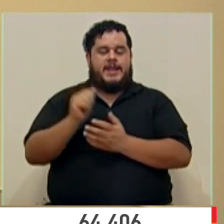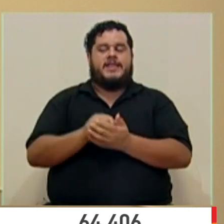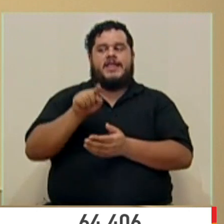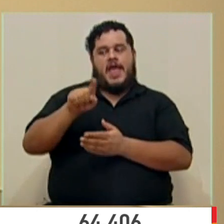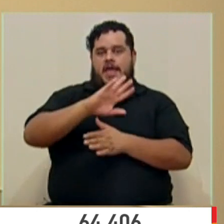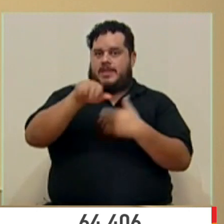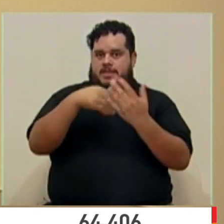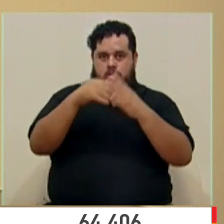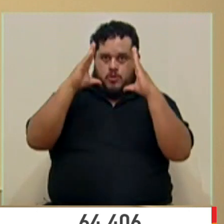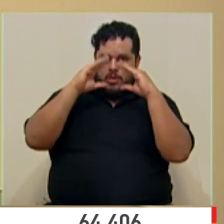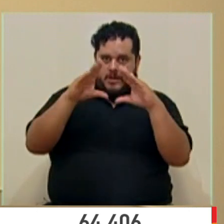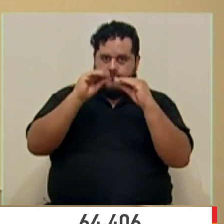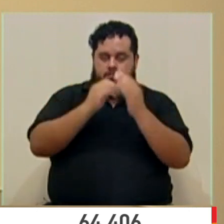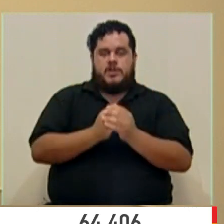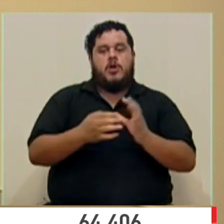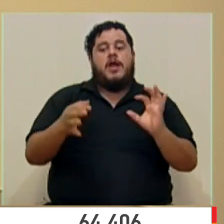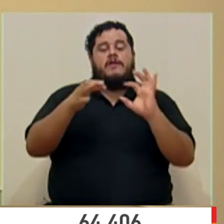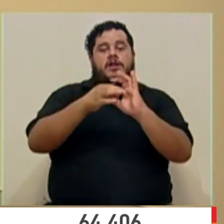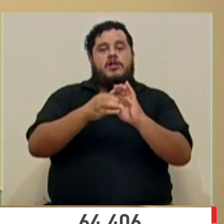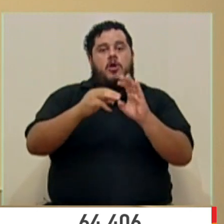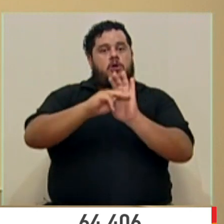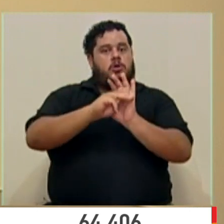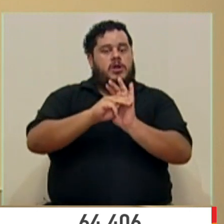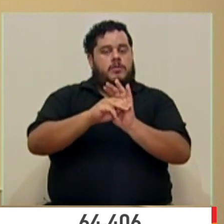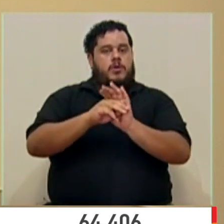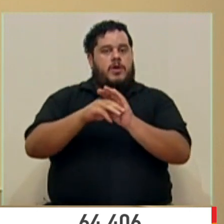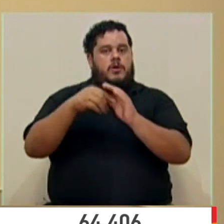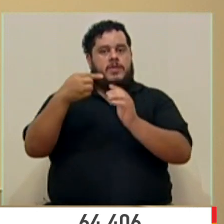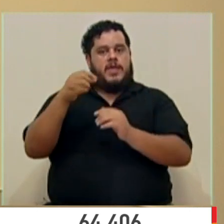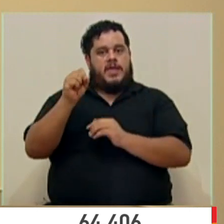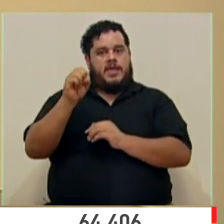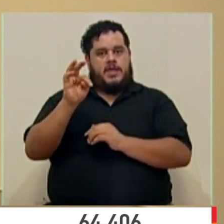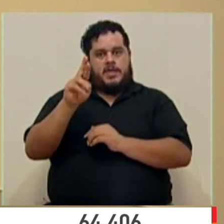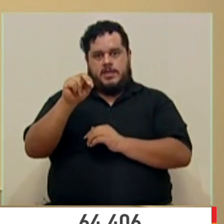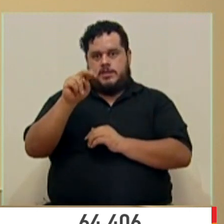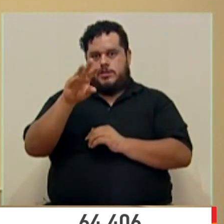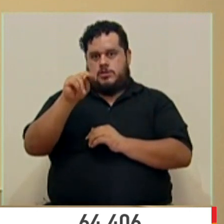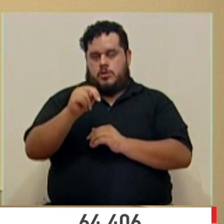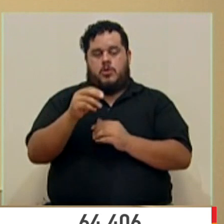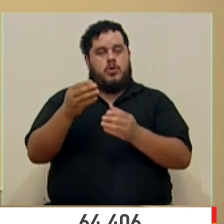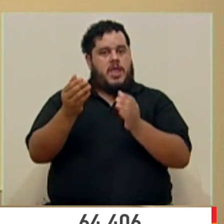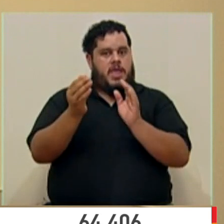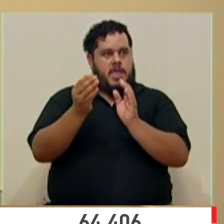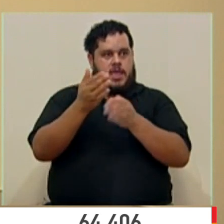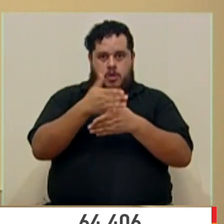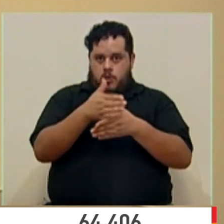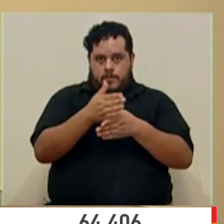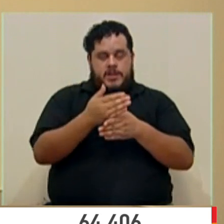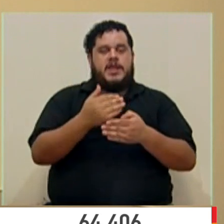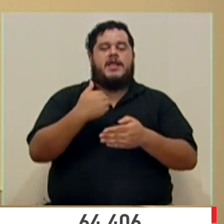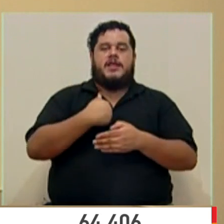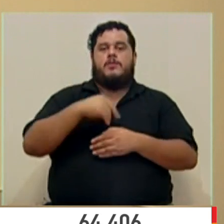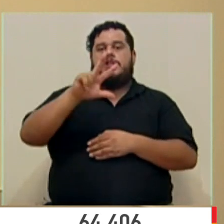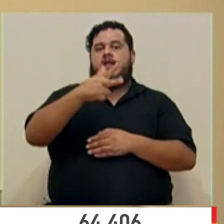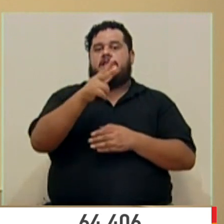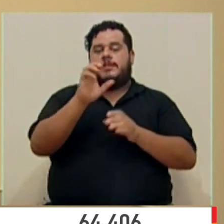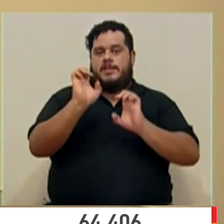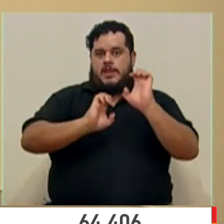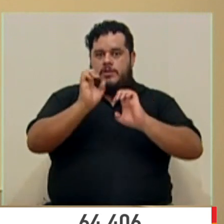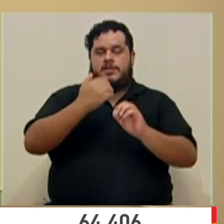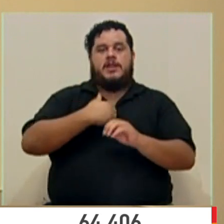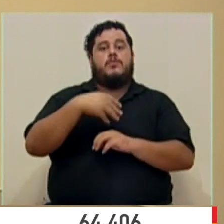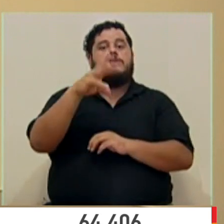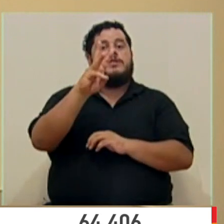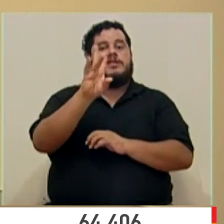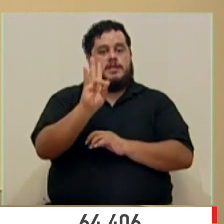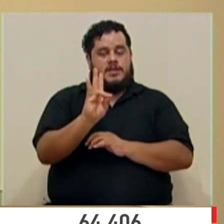presidencia.go.cr/alertas. En relación con el modelo de gestión compartida, estamos en el periodo de la tercera evaluación, donde tenemos 67